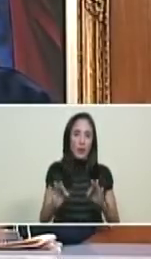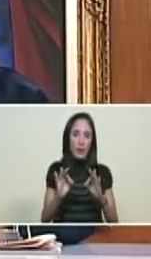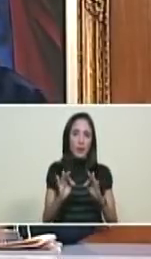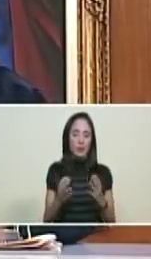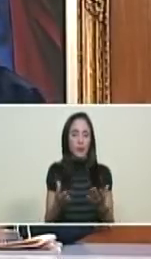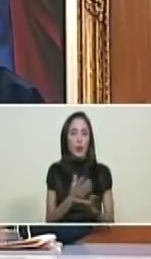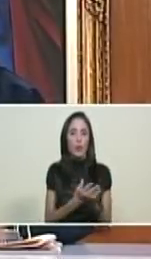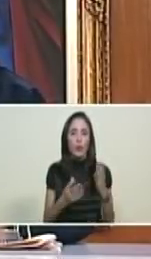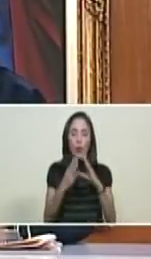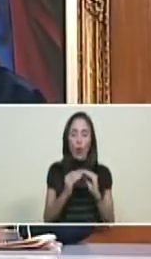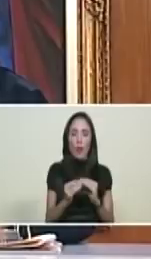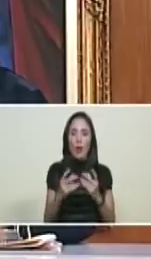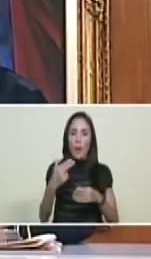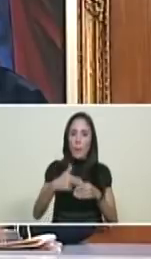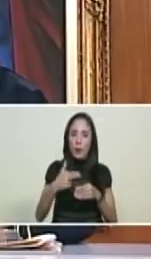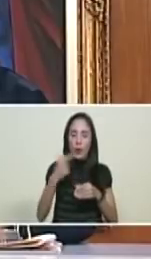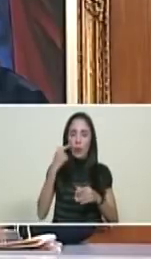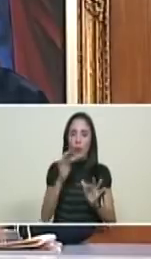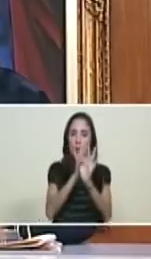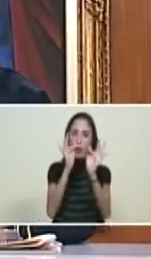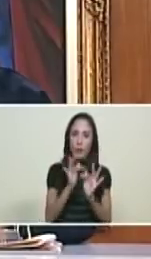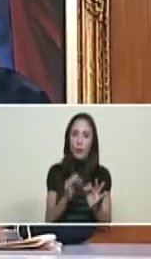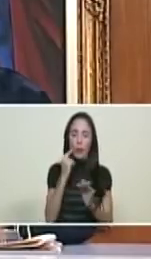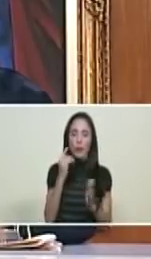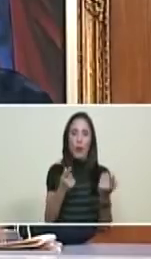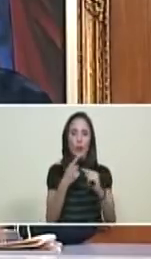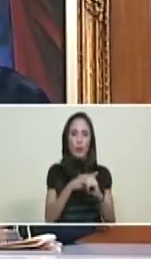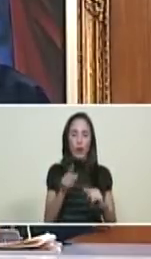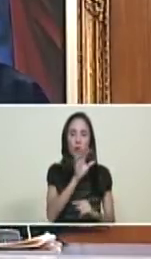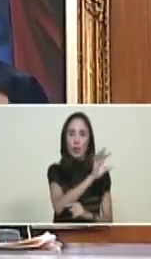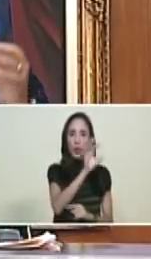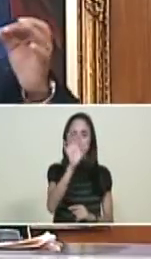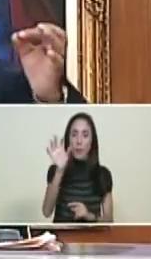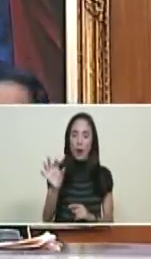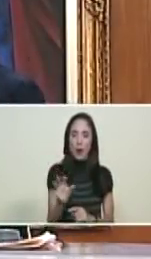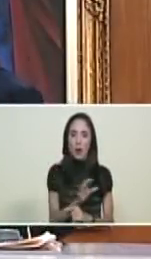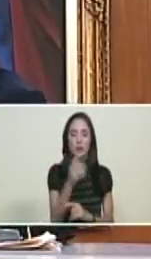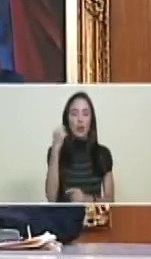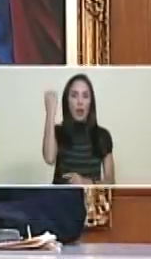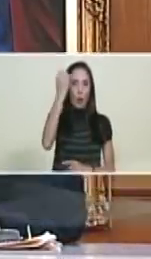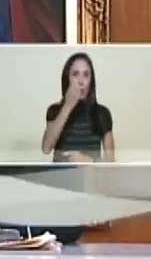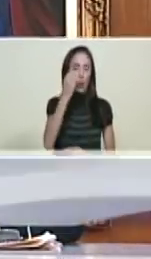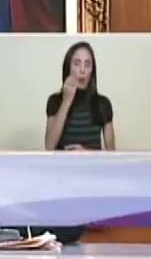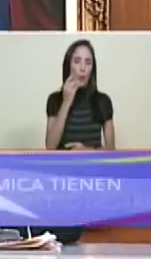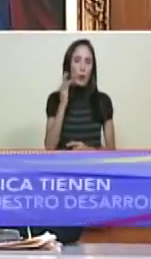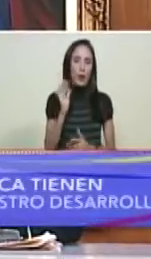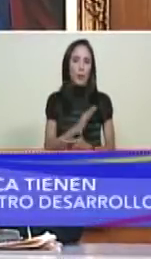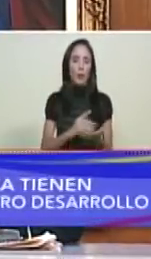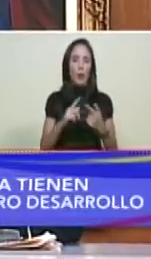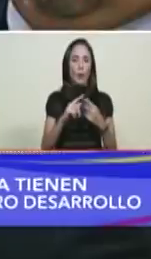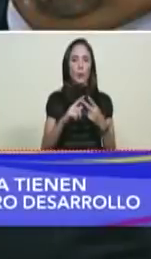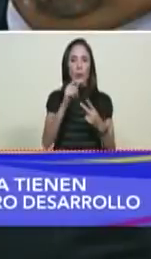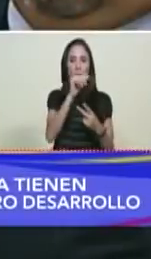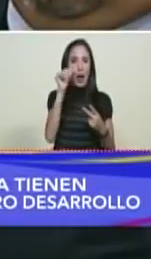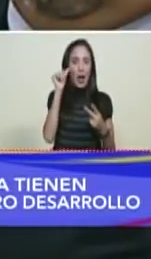fuentes de energía se desarrollan en los países más desarrollados en Europa en Asia